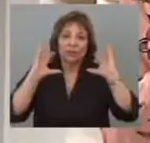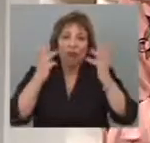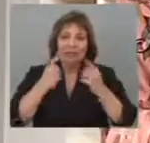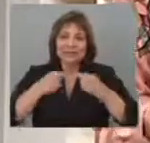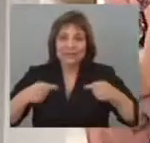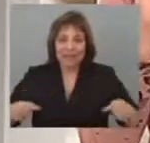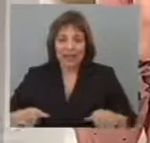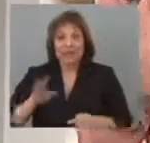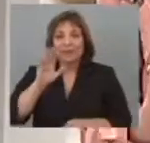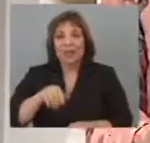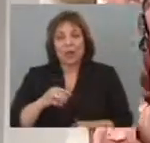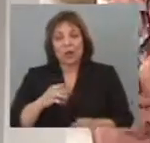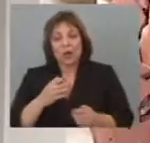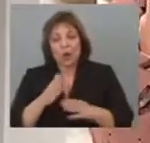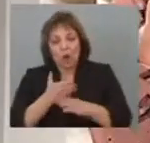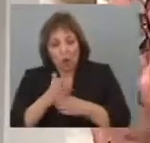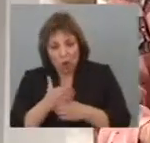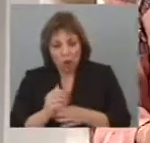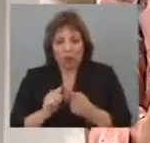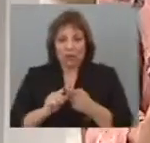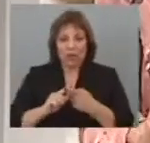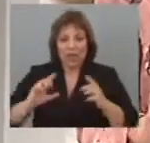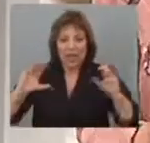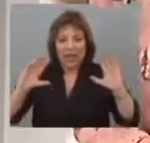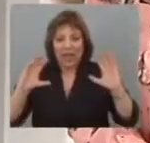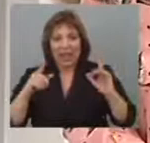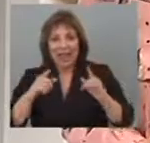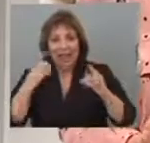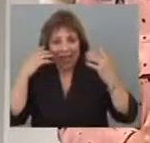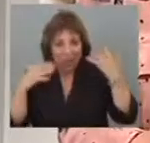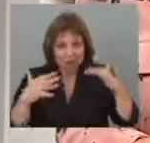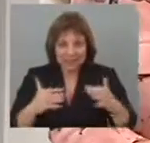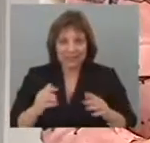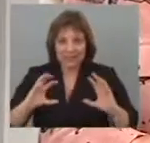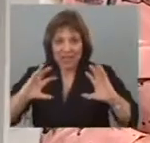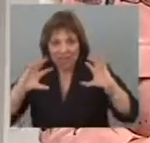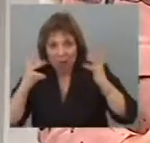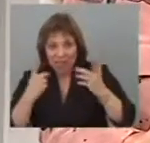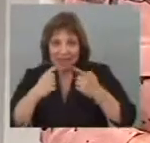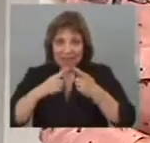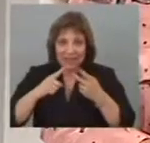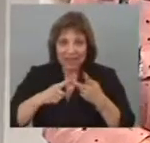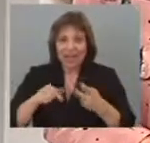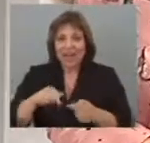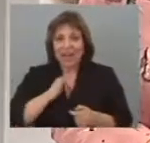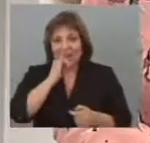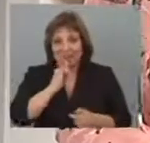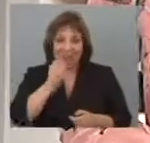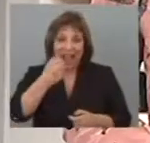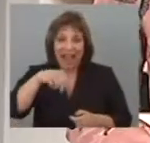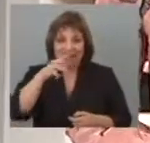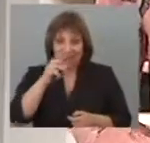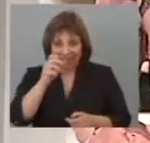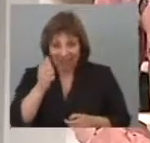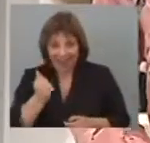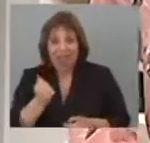el noviazgo, la adolescencia, la violencia. Y como siempre, los informes de nuestra compañera Andrea Tavares